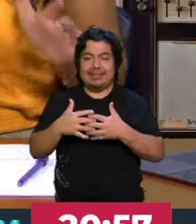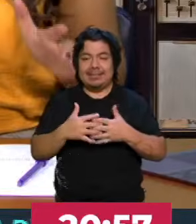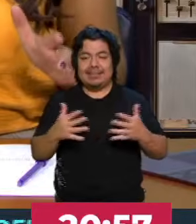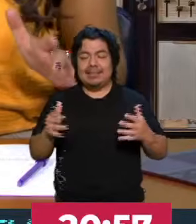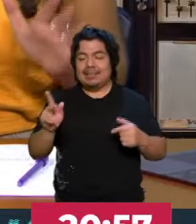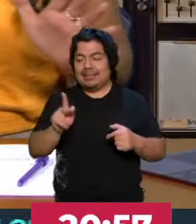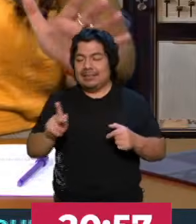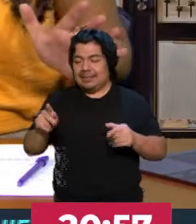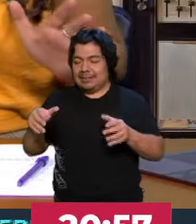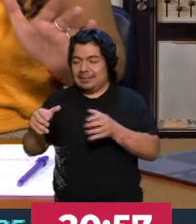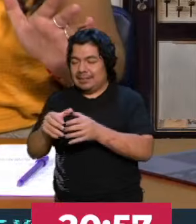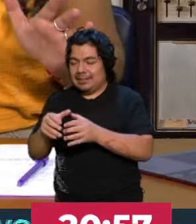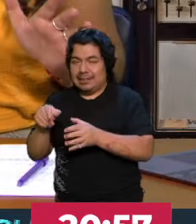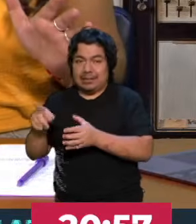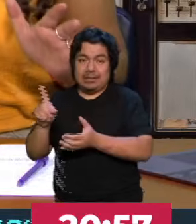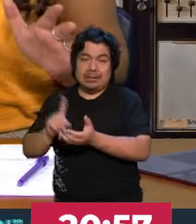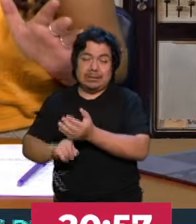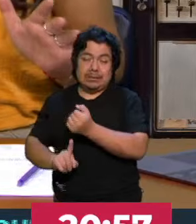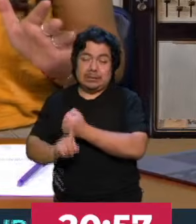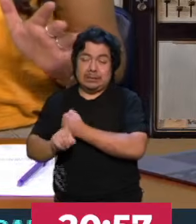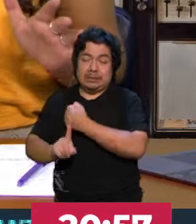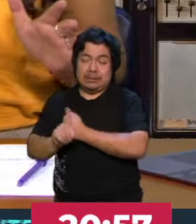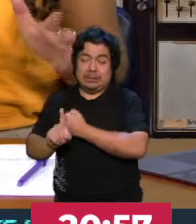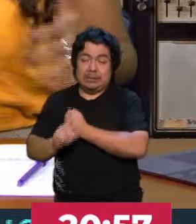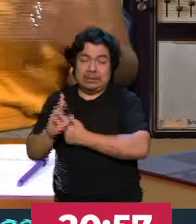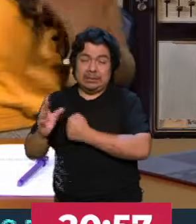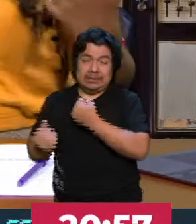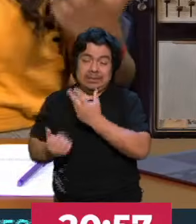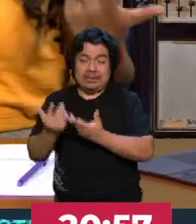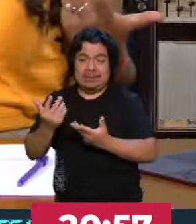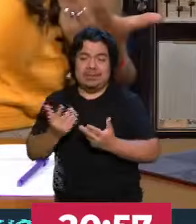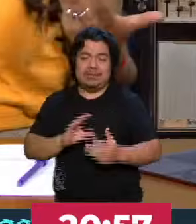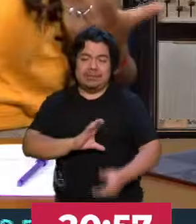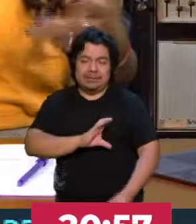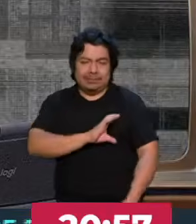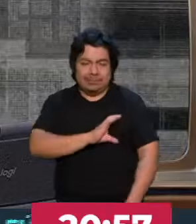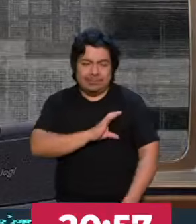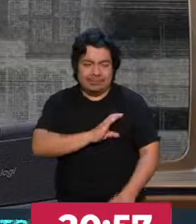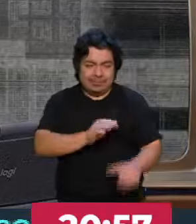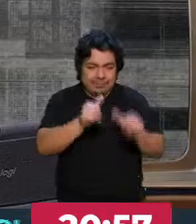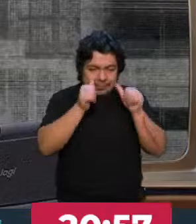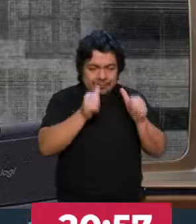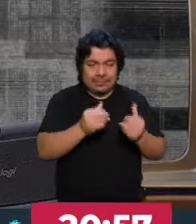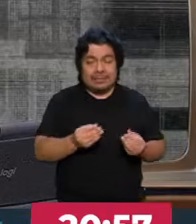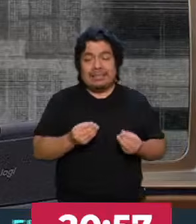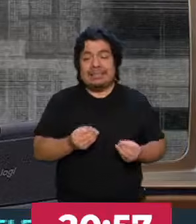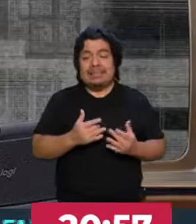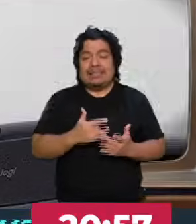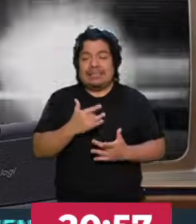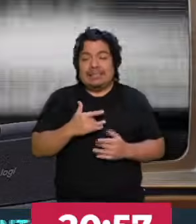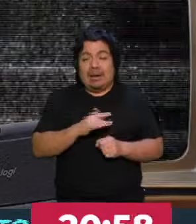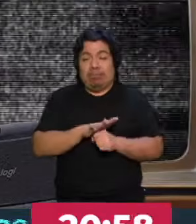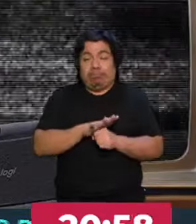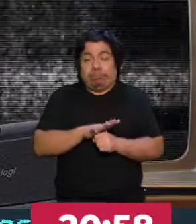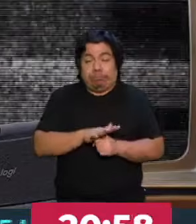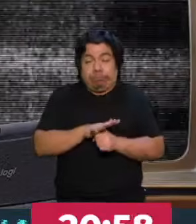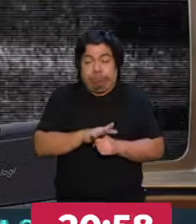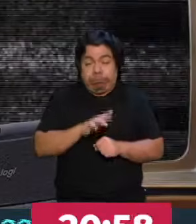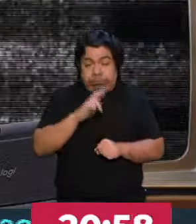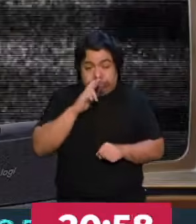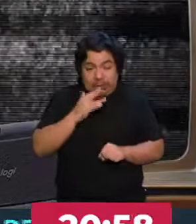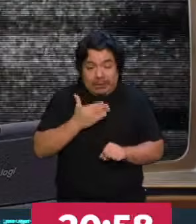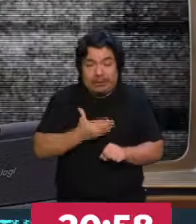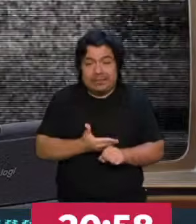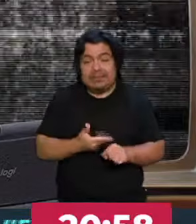pueblo chico, infierno grande también. Porque me imagino que además de todo este cariño y atención, también hay una gran presión y responsabilidad de qué va a